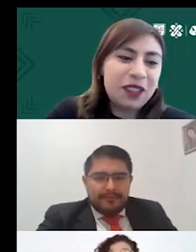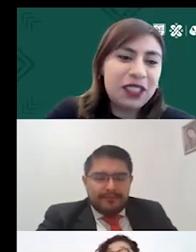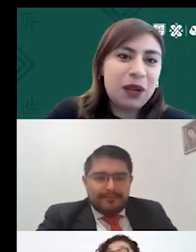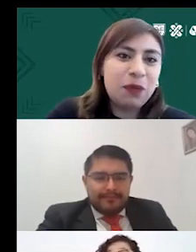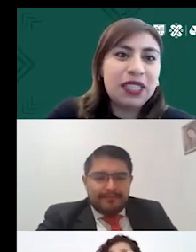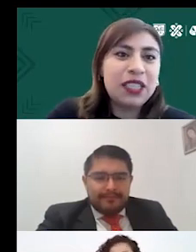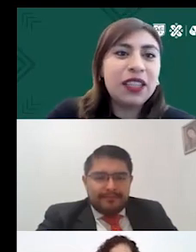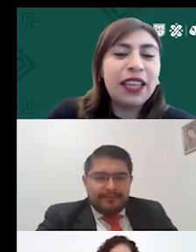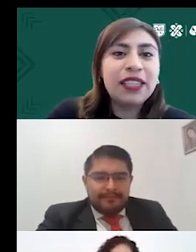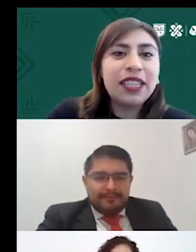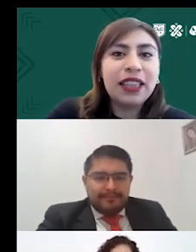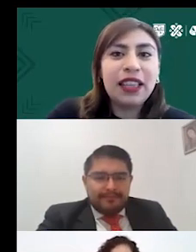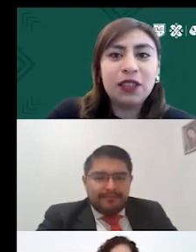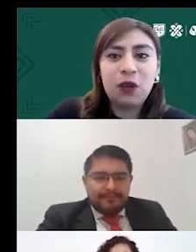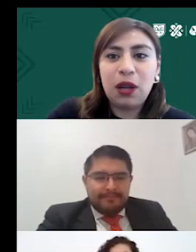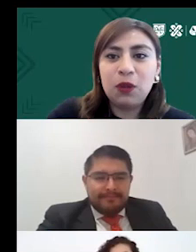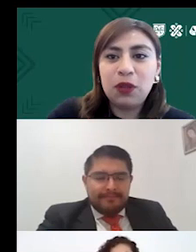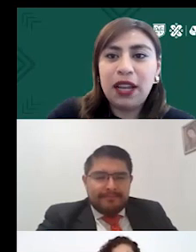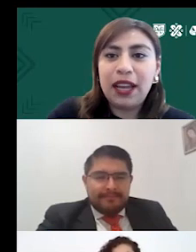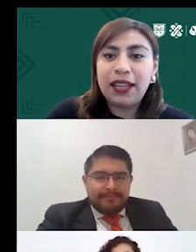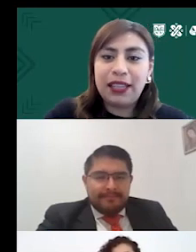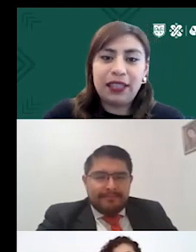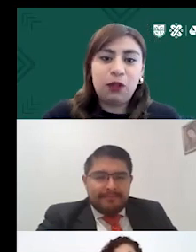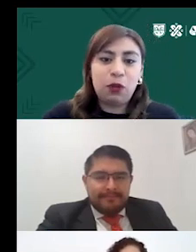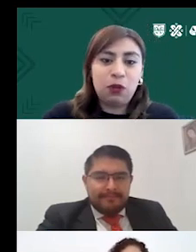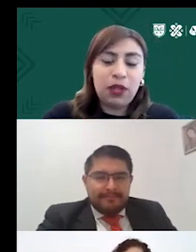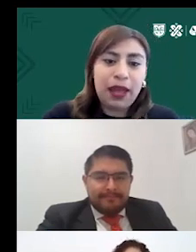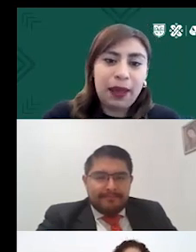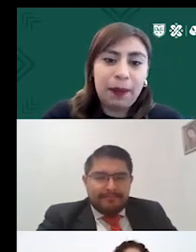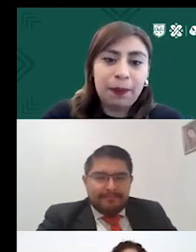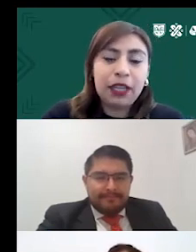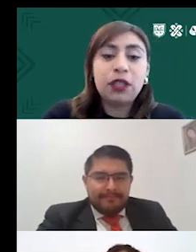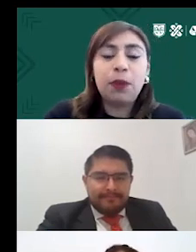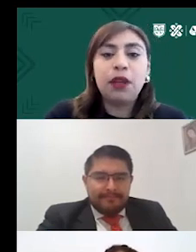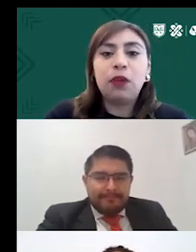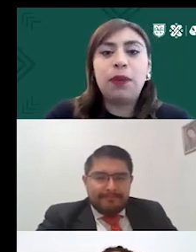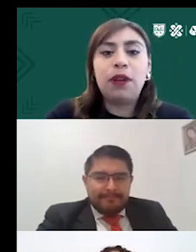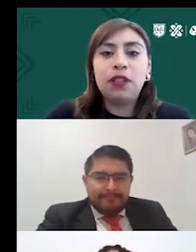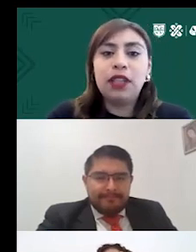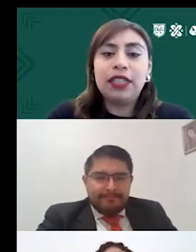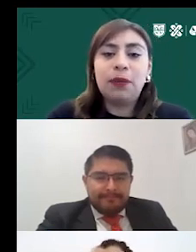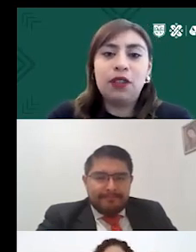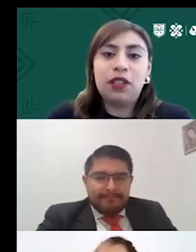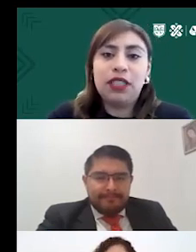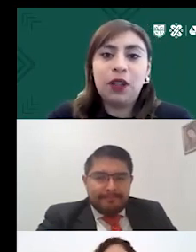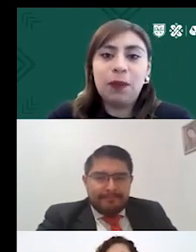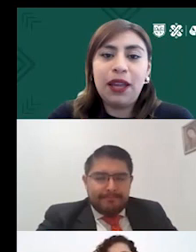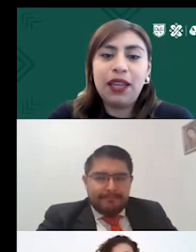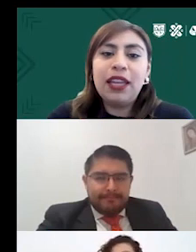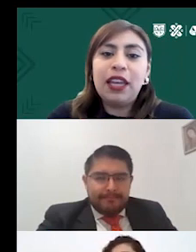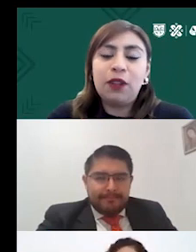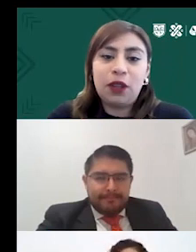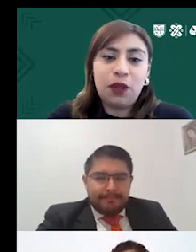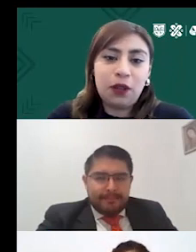Muchas gracias, con esto cerramos la sesión. En el chat les colocamos una liga para que nos apoyen con una evaluación. Esta evaluación es